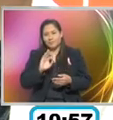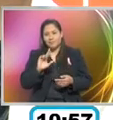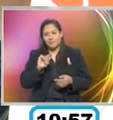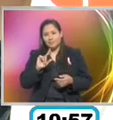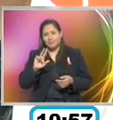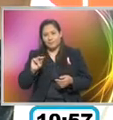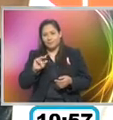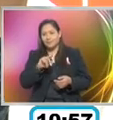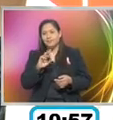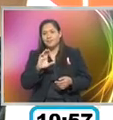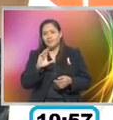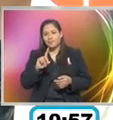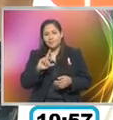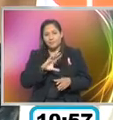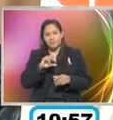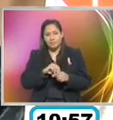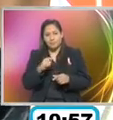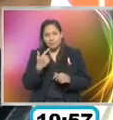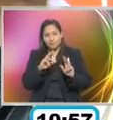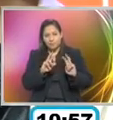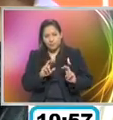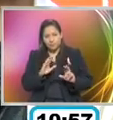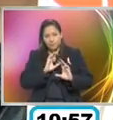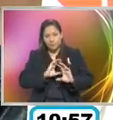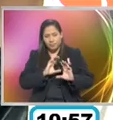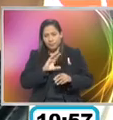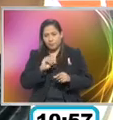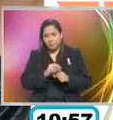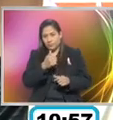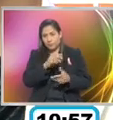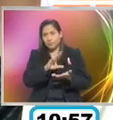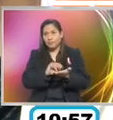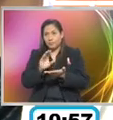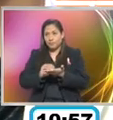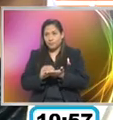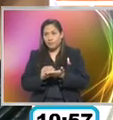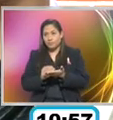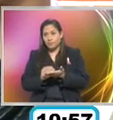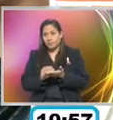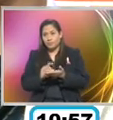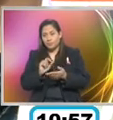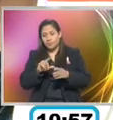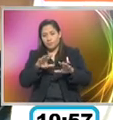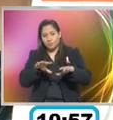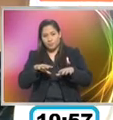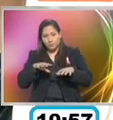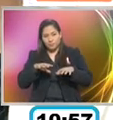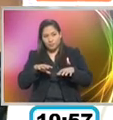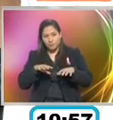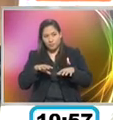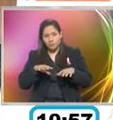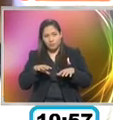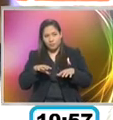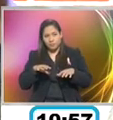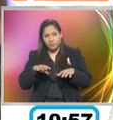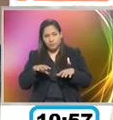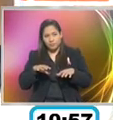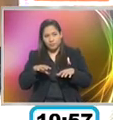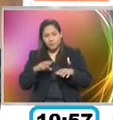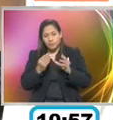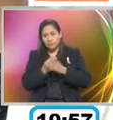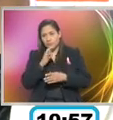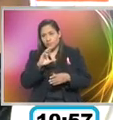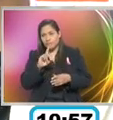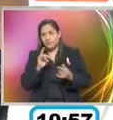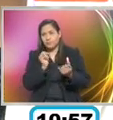pasado teníamos 12 canciones, entre ellas eran 6 covers, así que bueno, nuestro show también, o sea, como es del nuevo